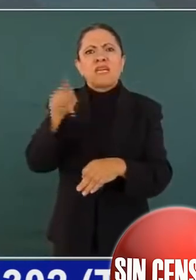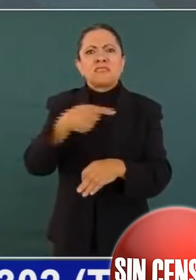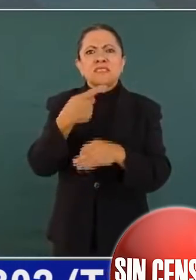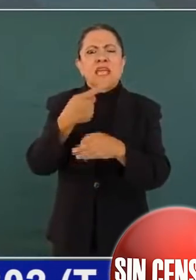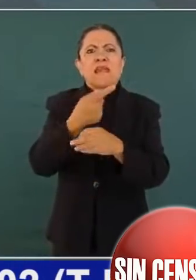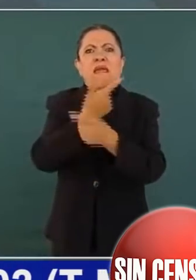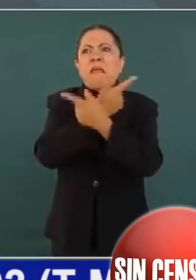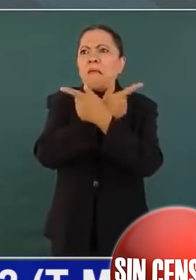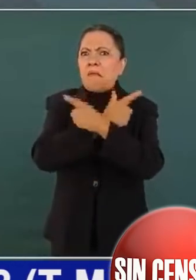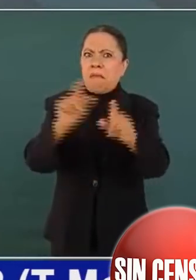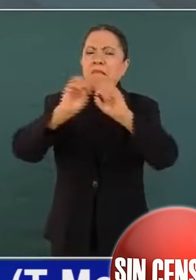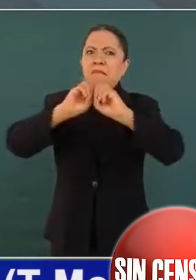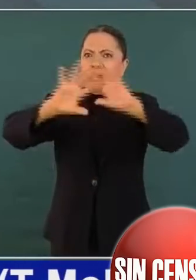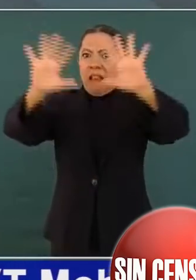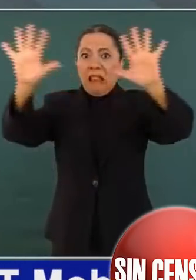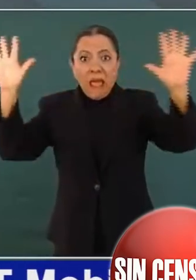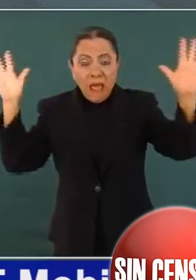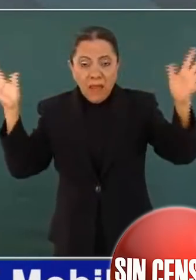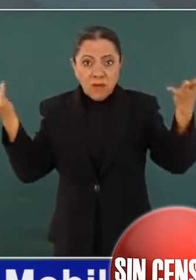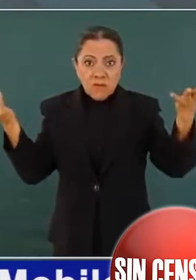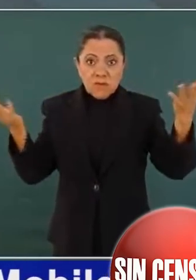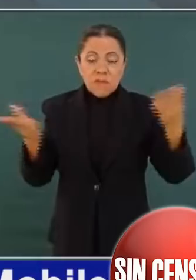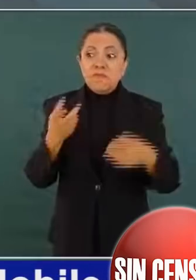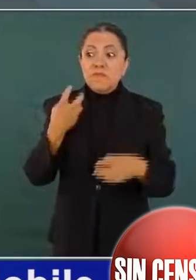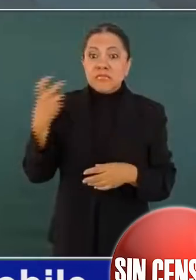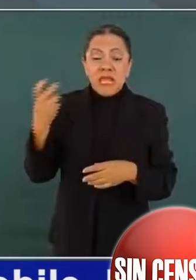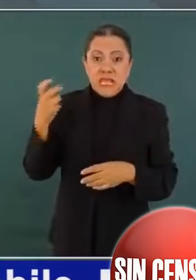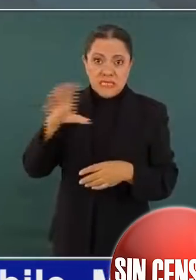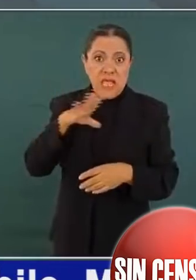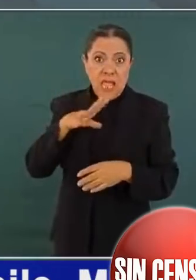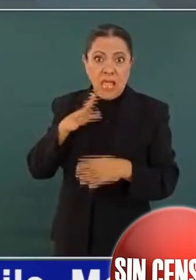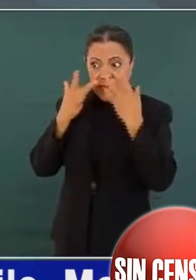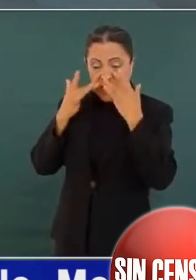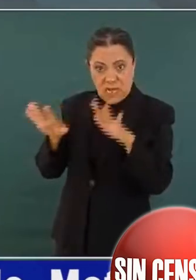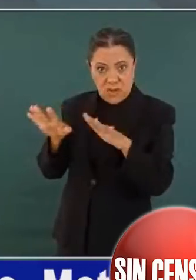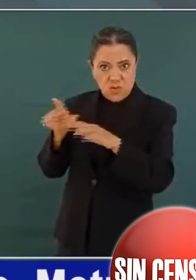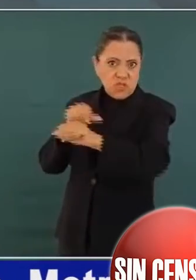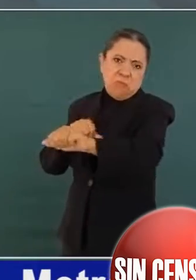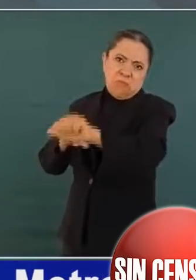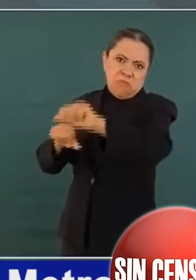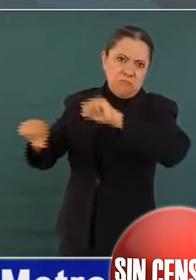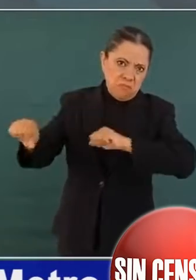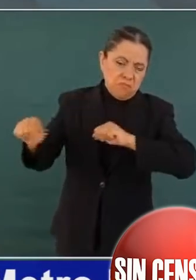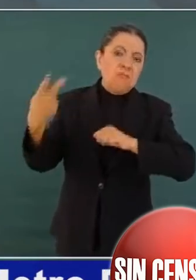el relevo, si existe esta renuncia, yo propondría